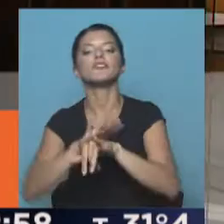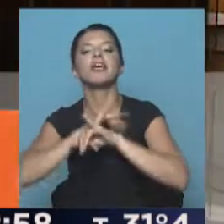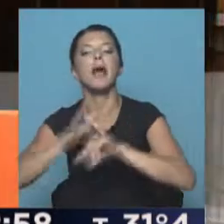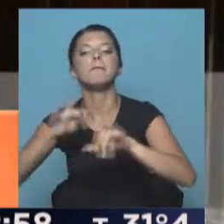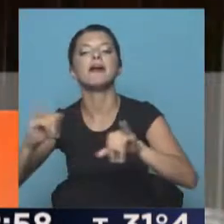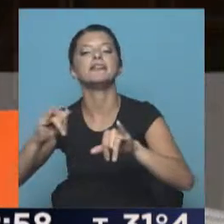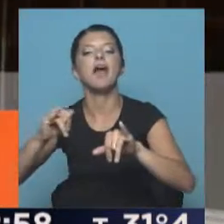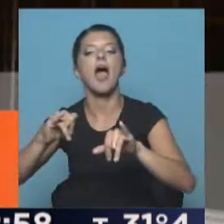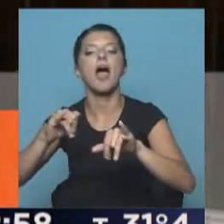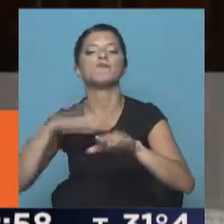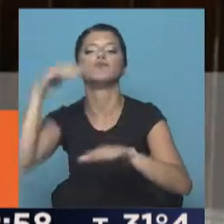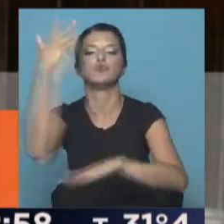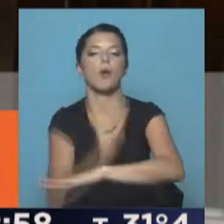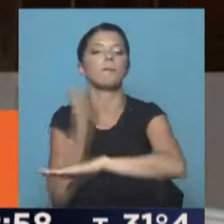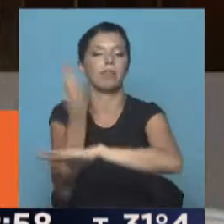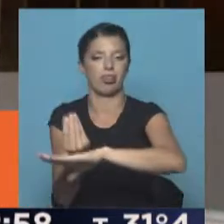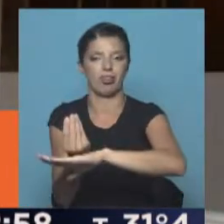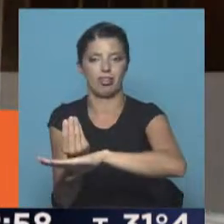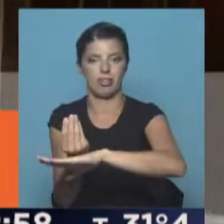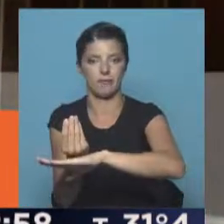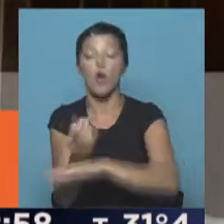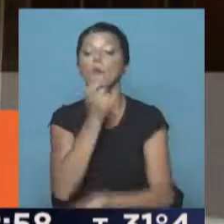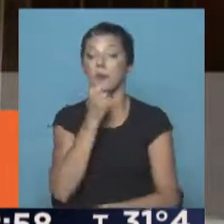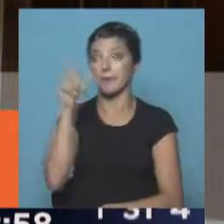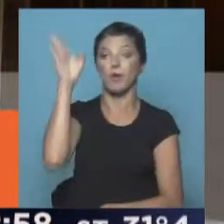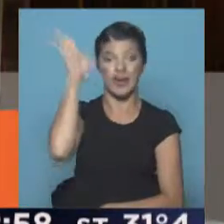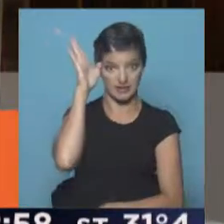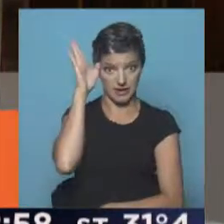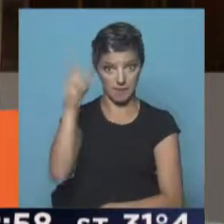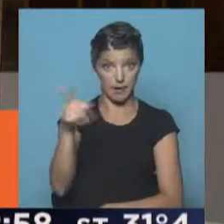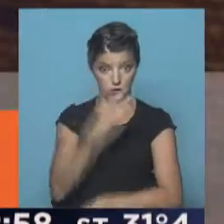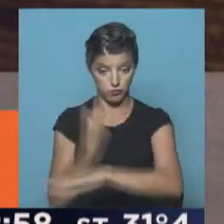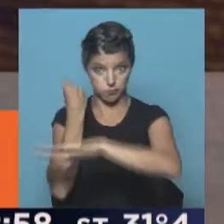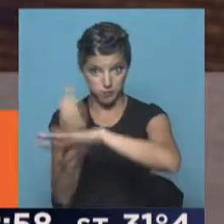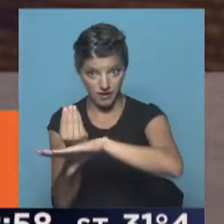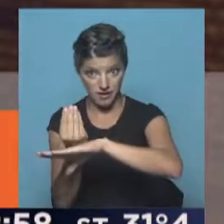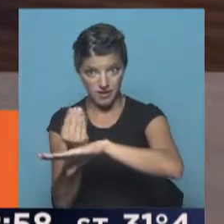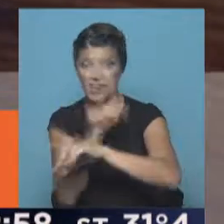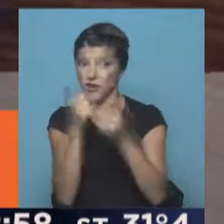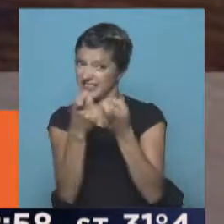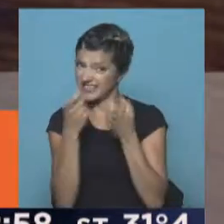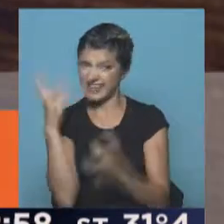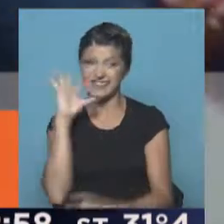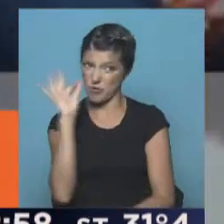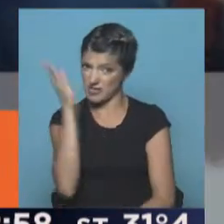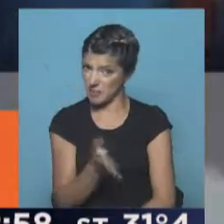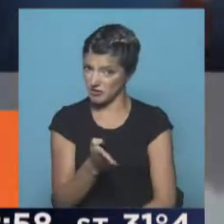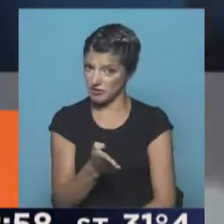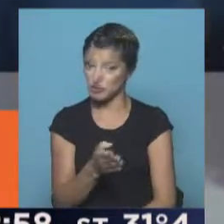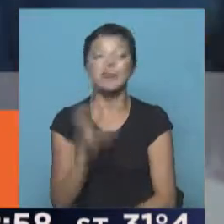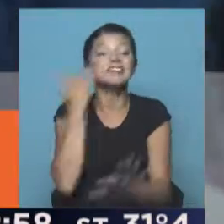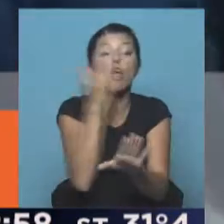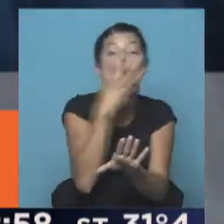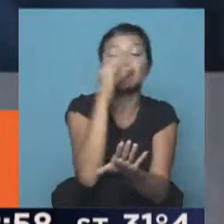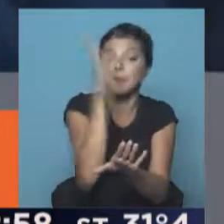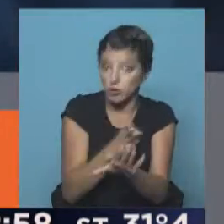electoral. En una campaña electoral en Italia, para llegar al gobierno no hace falta sacar el 50% de los votos. Sacar el